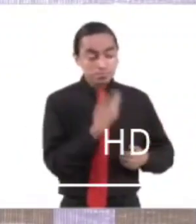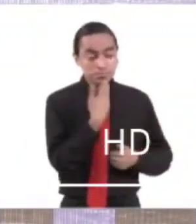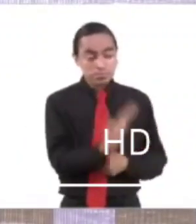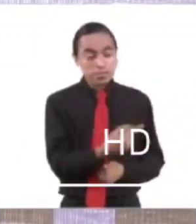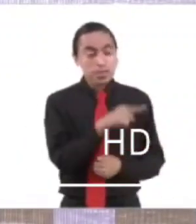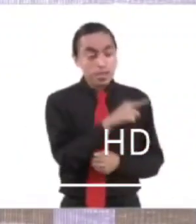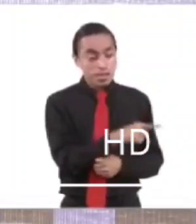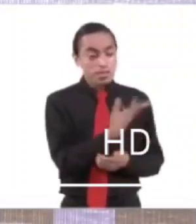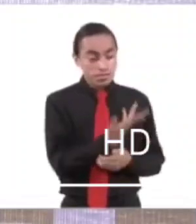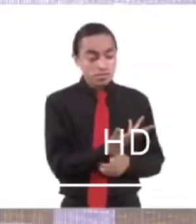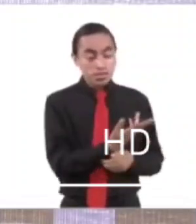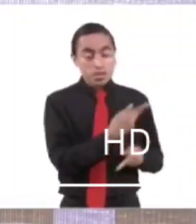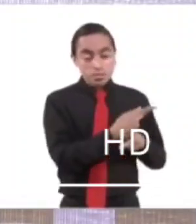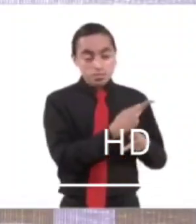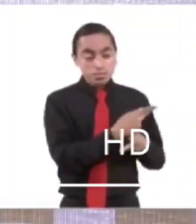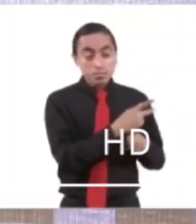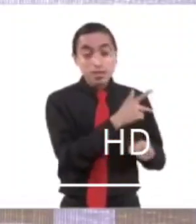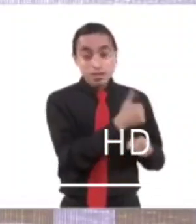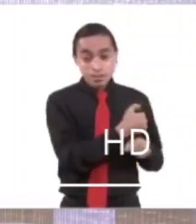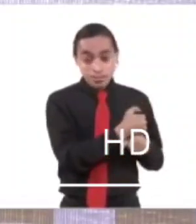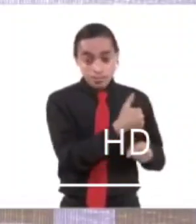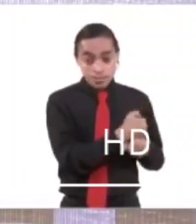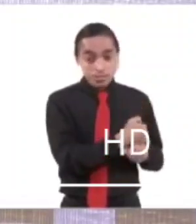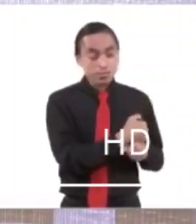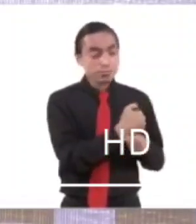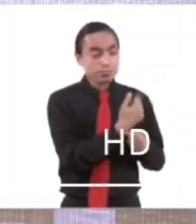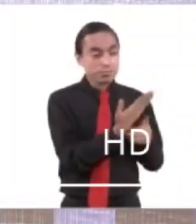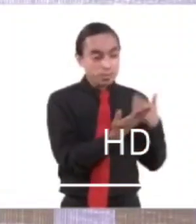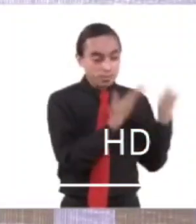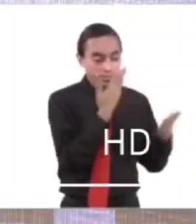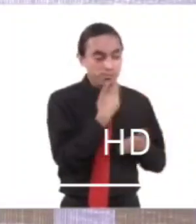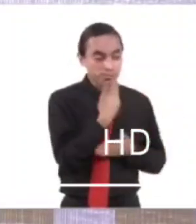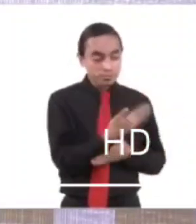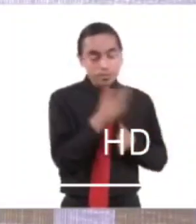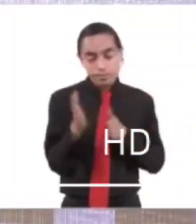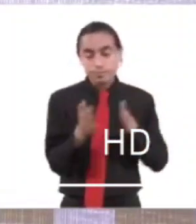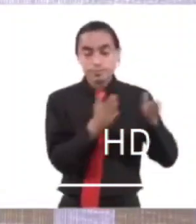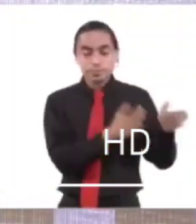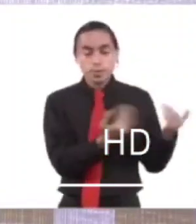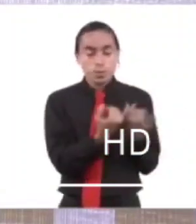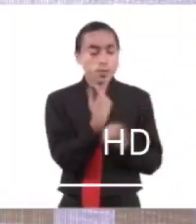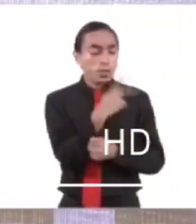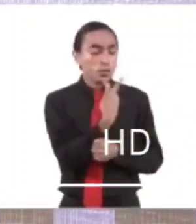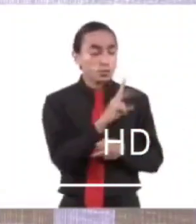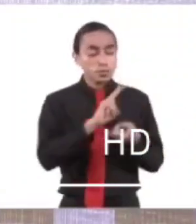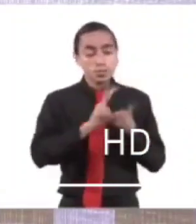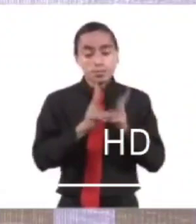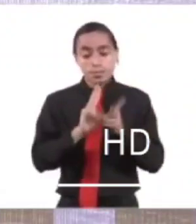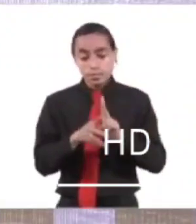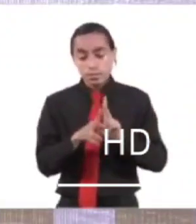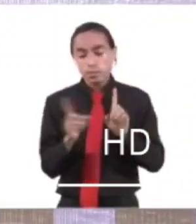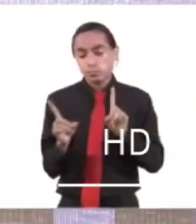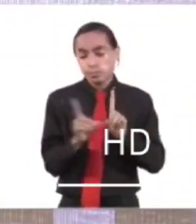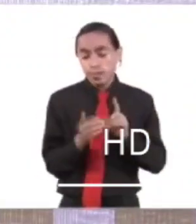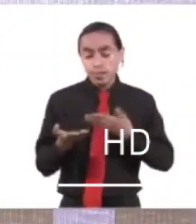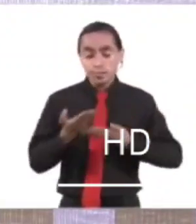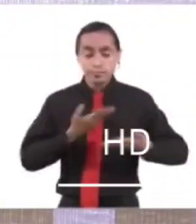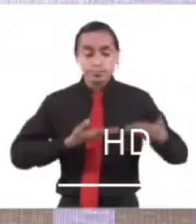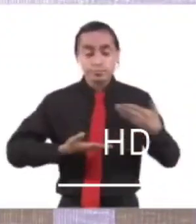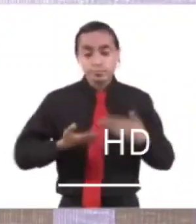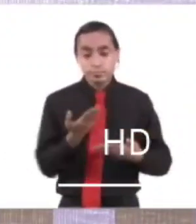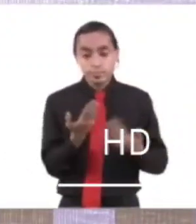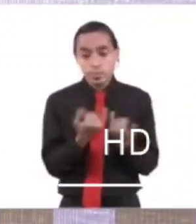primaria y convivía mucho con los vecinos porque recorría sus calles continuamente, el mercado